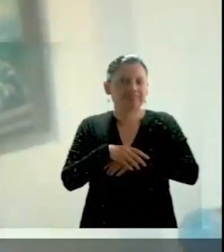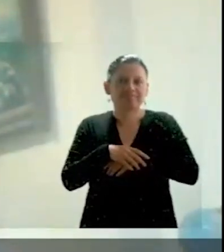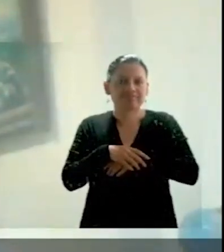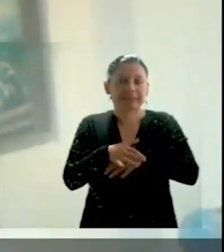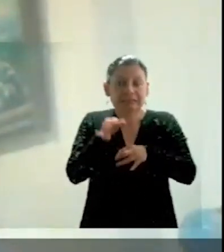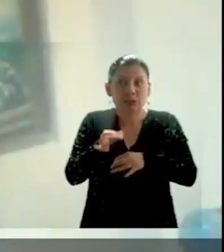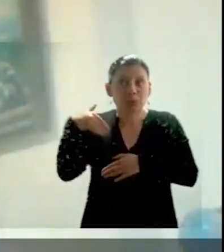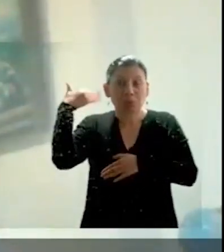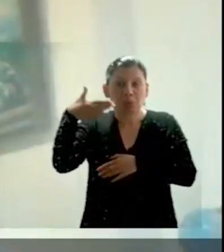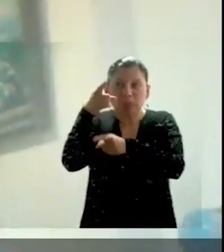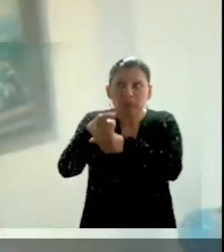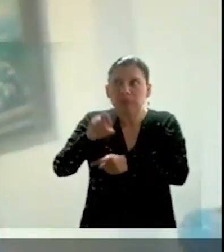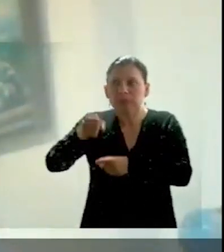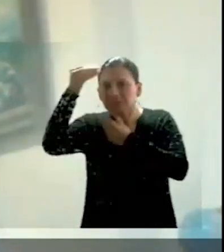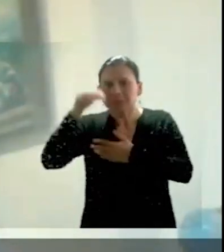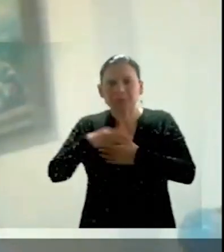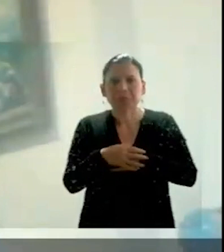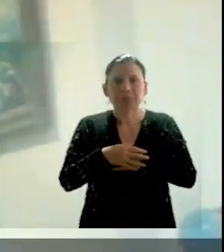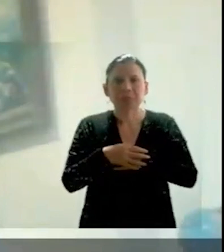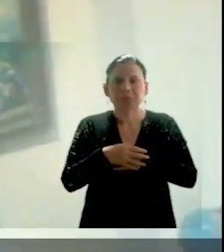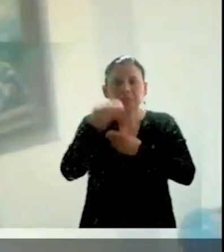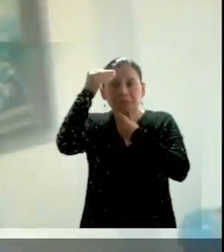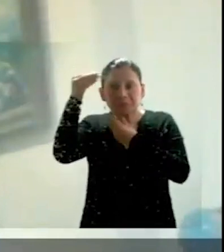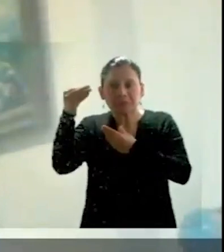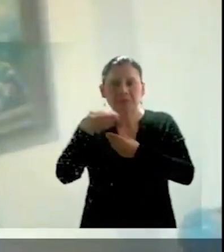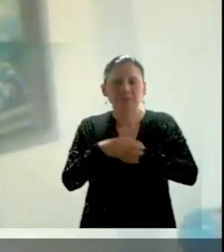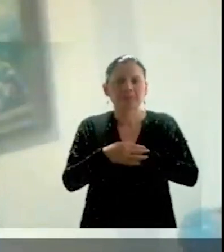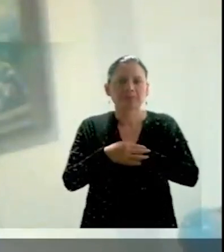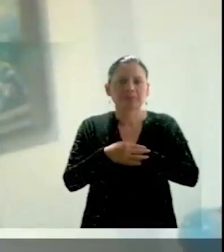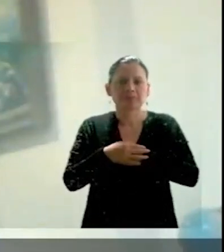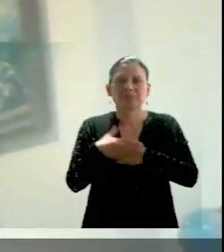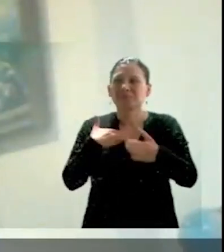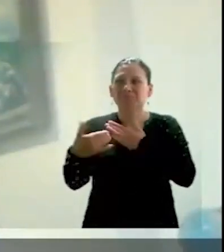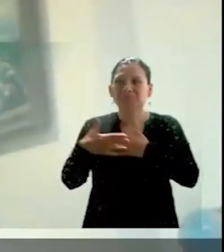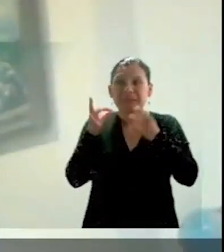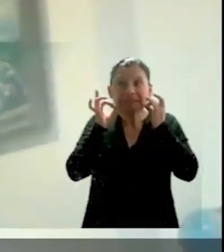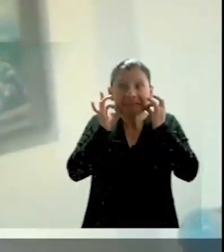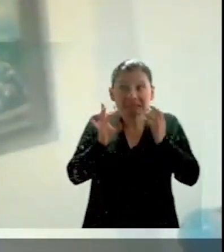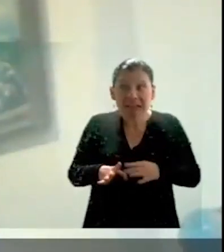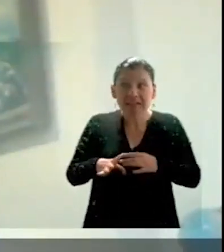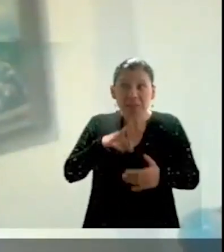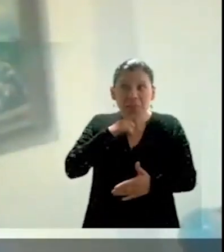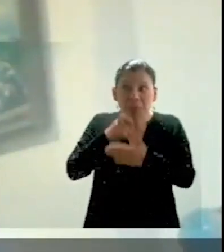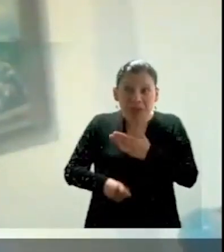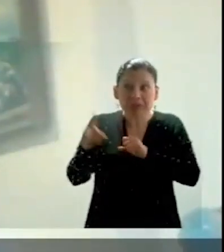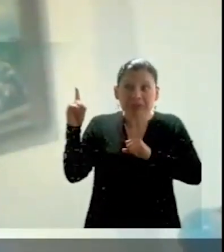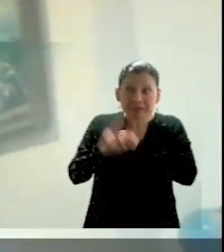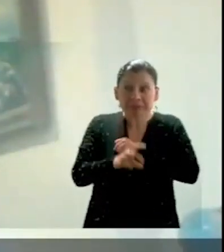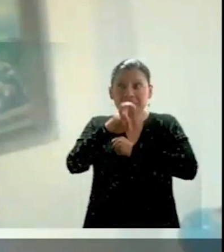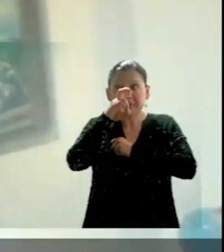tampoco va a cumplir, así le agraven las medidas, así el desacato